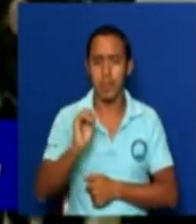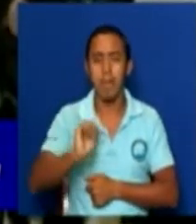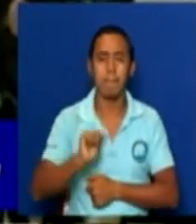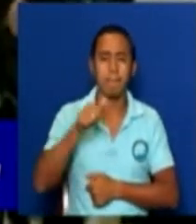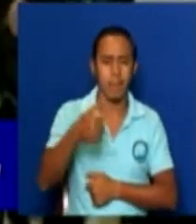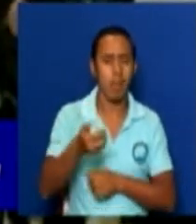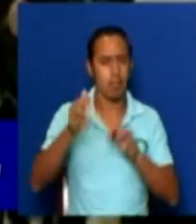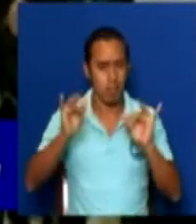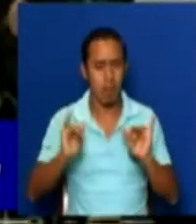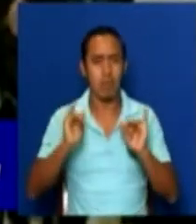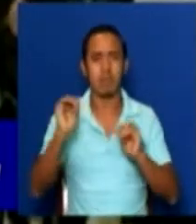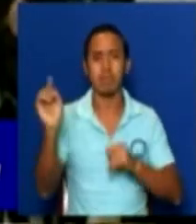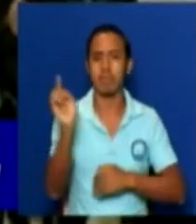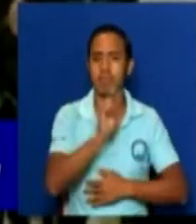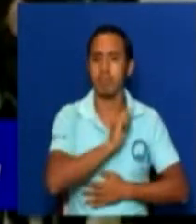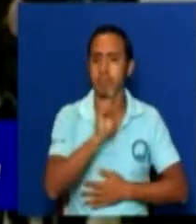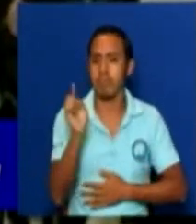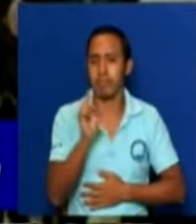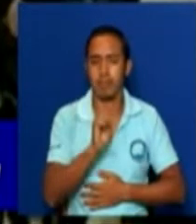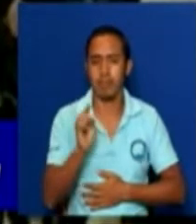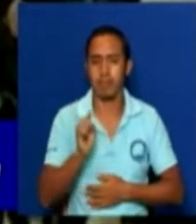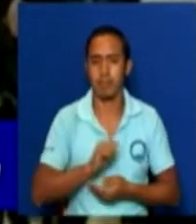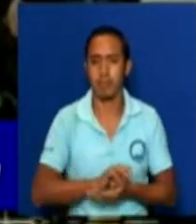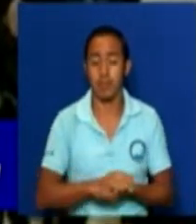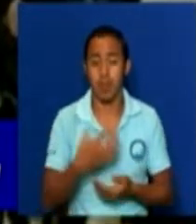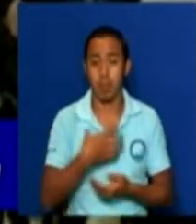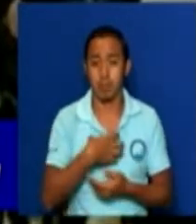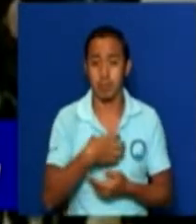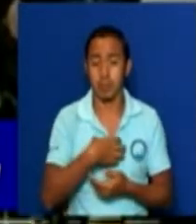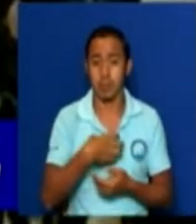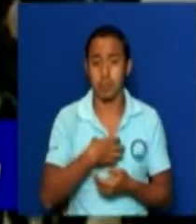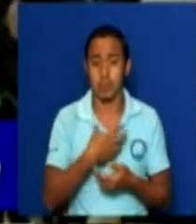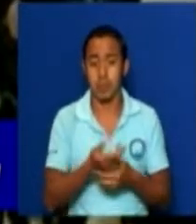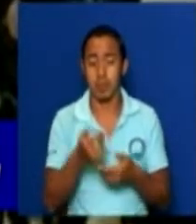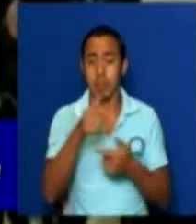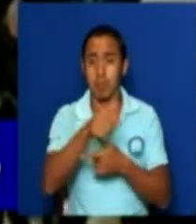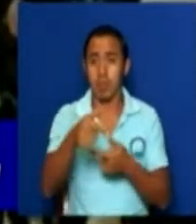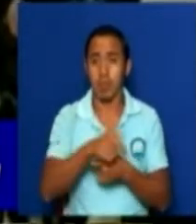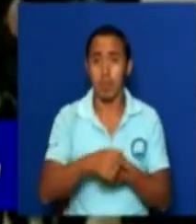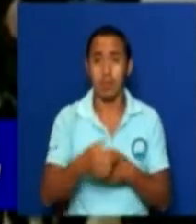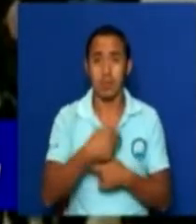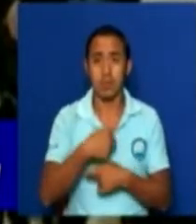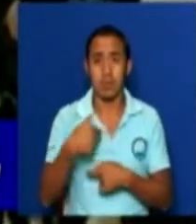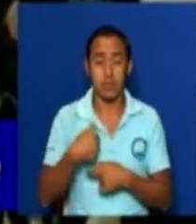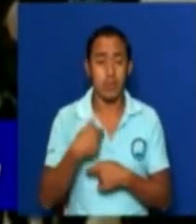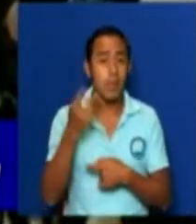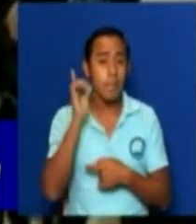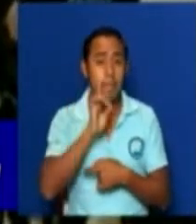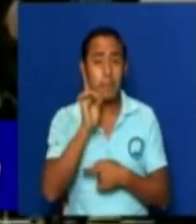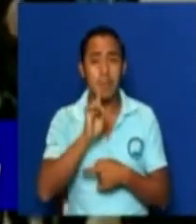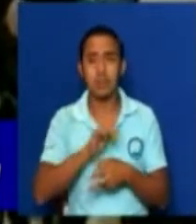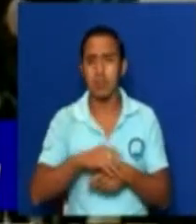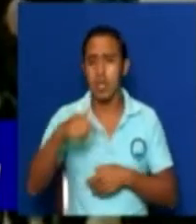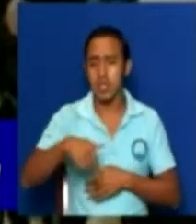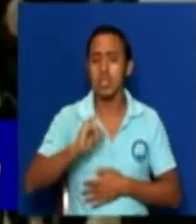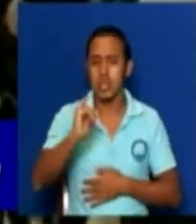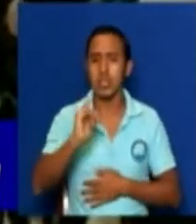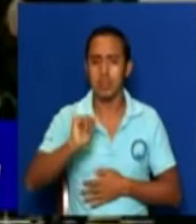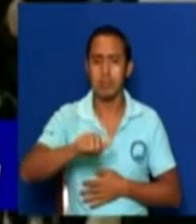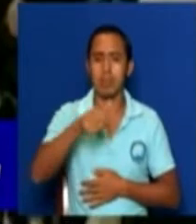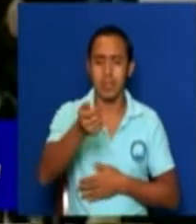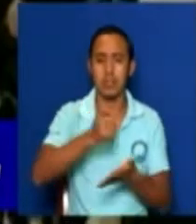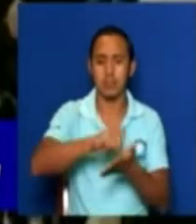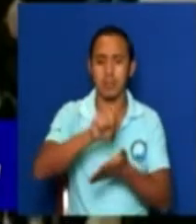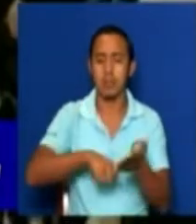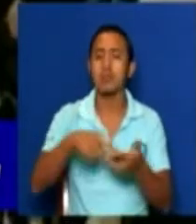aprobar. No, no somos un partido clientelista. No voy a decirles aquí, mañana la apruebo,